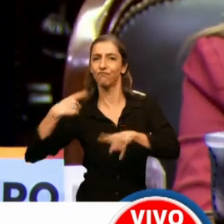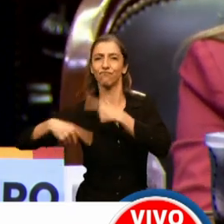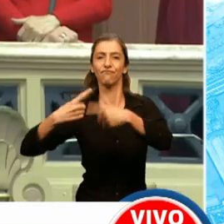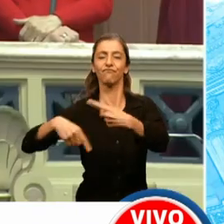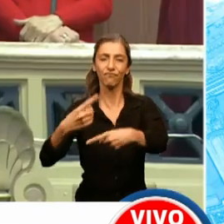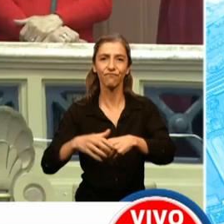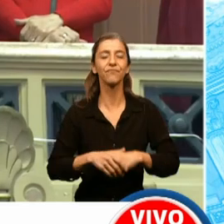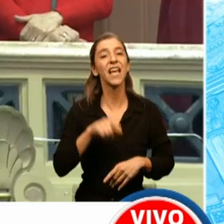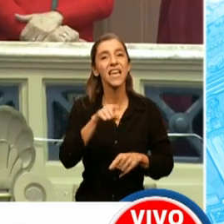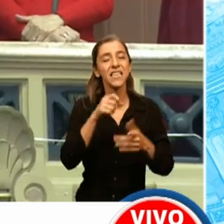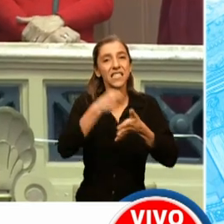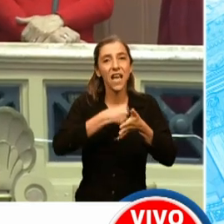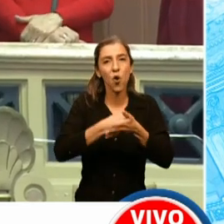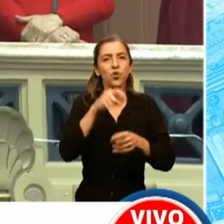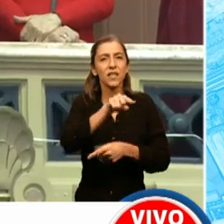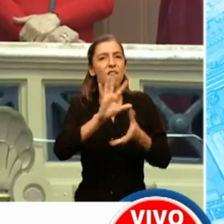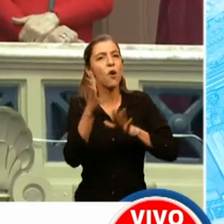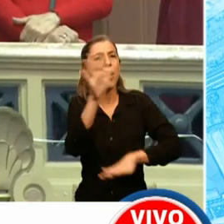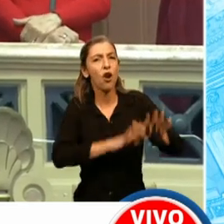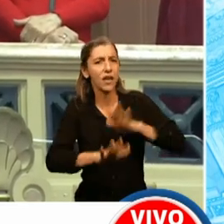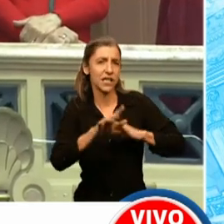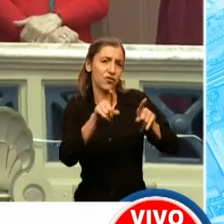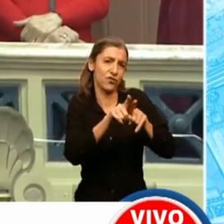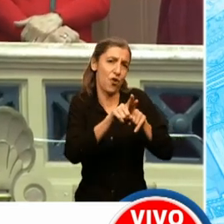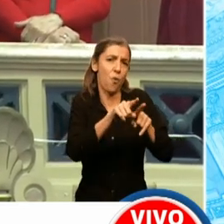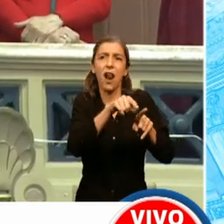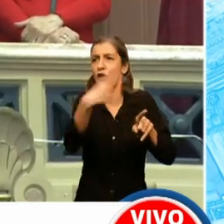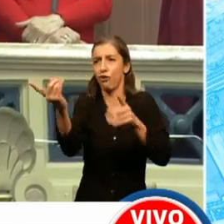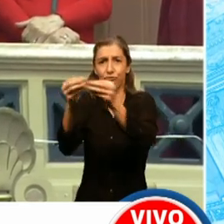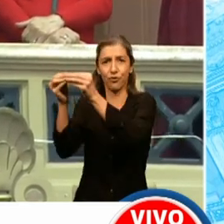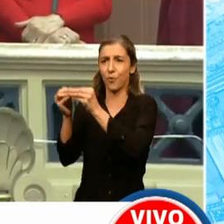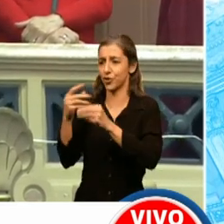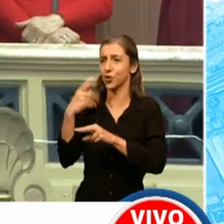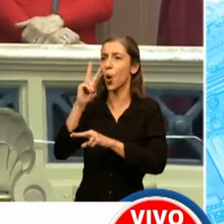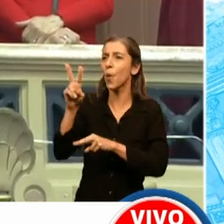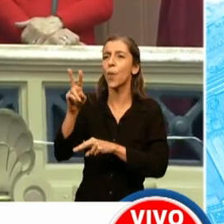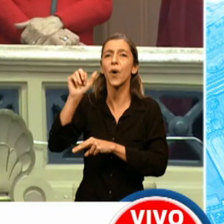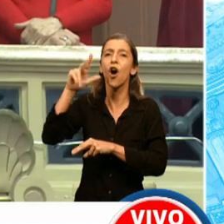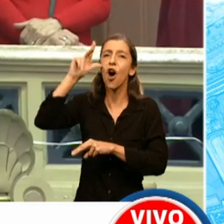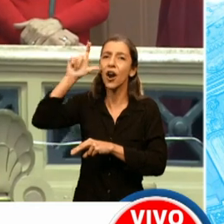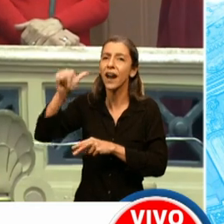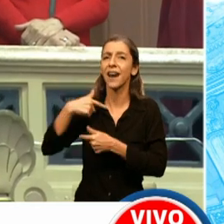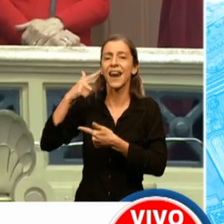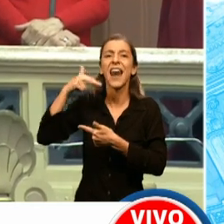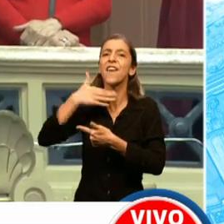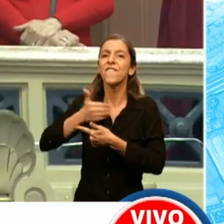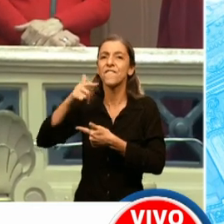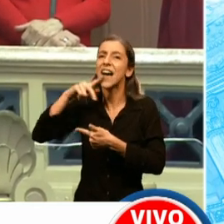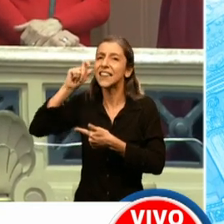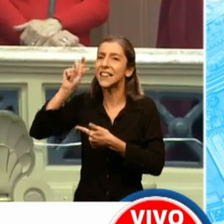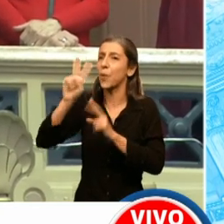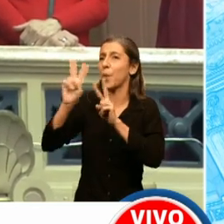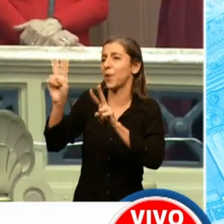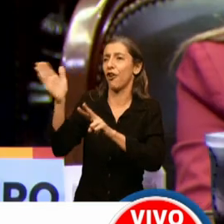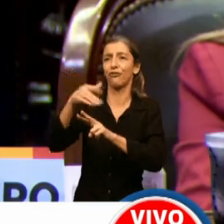esa lucha y esta organización de esa compañía y tantas otras yo acabé a mis compañeras lavé ornella infante bueno no quiero nombrar porque